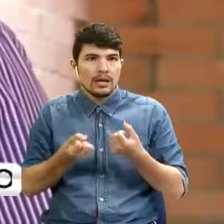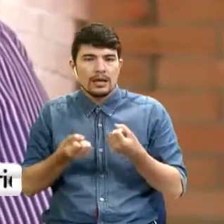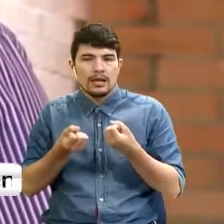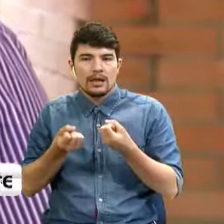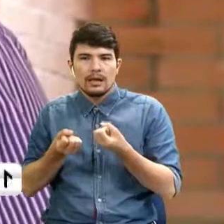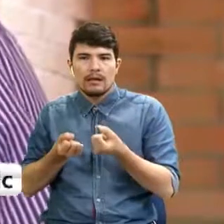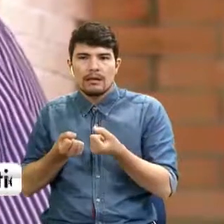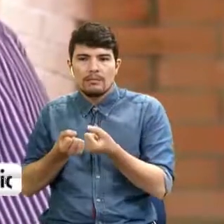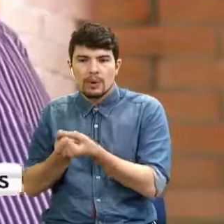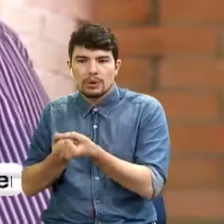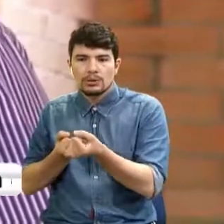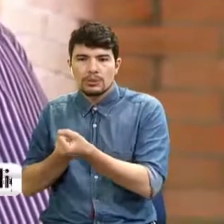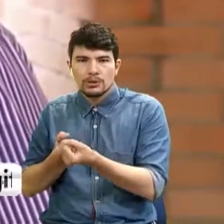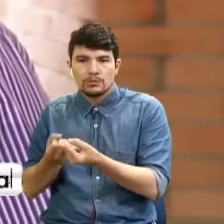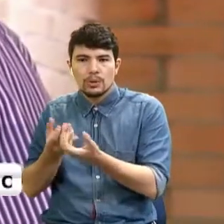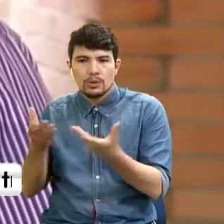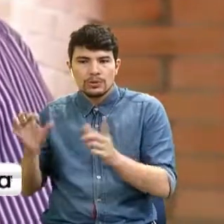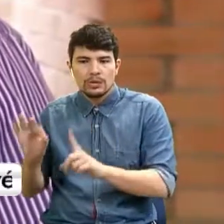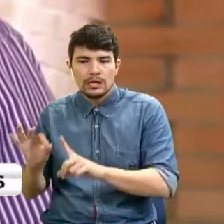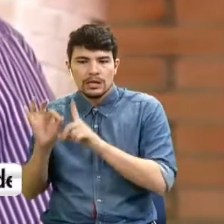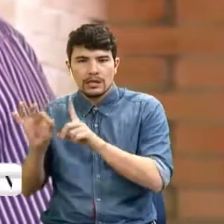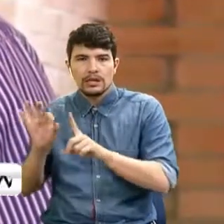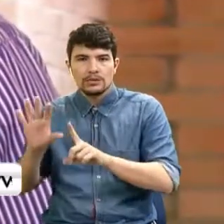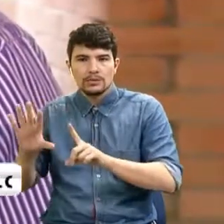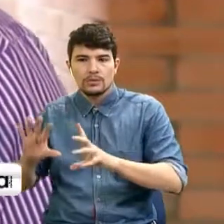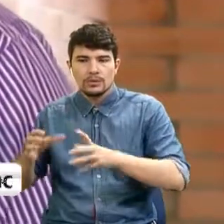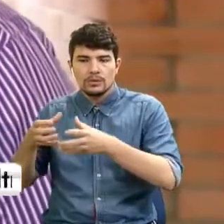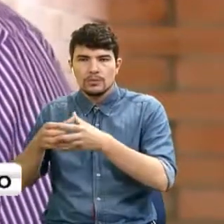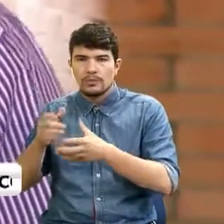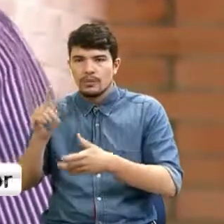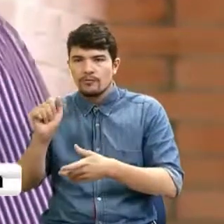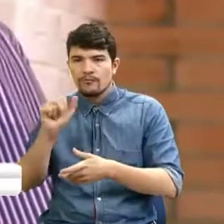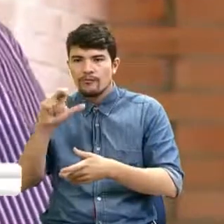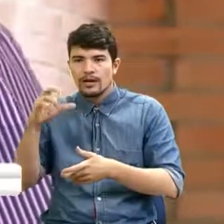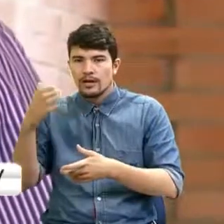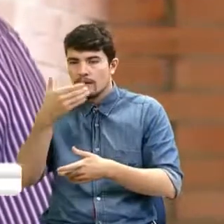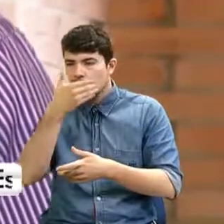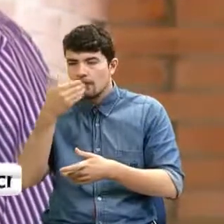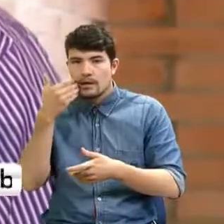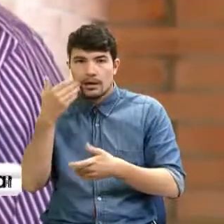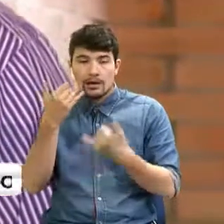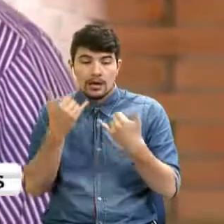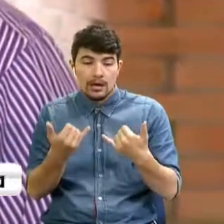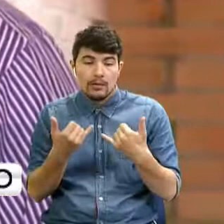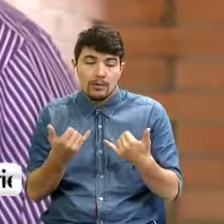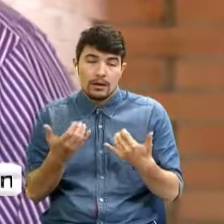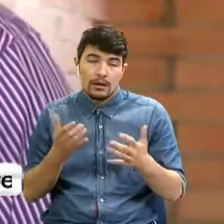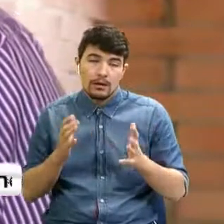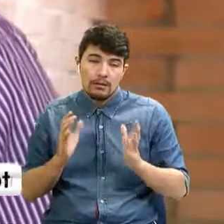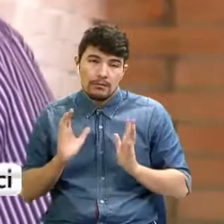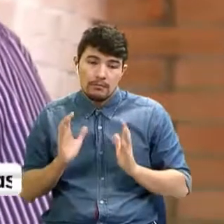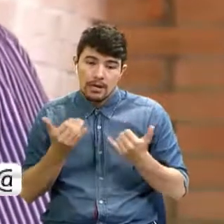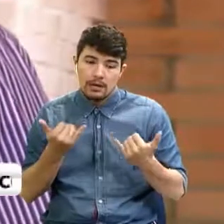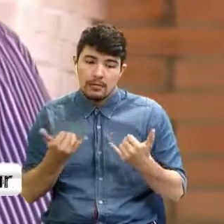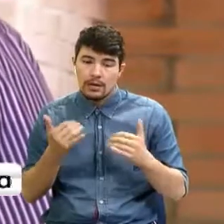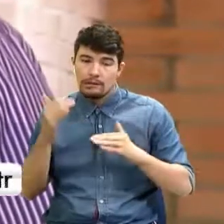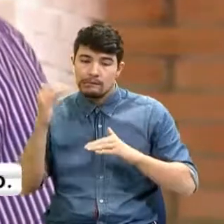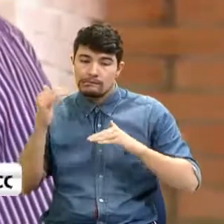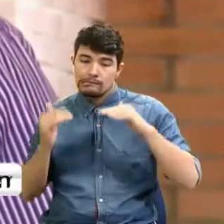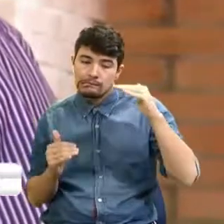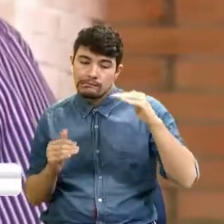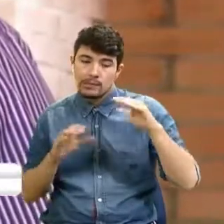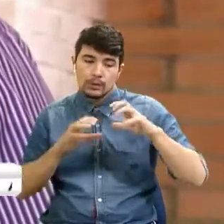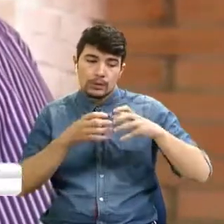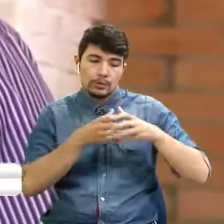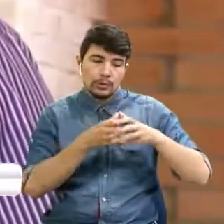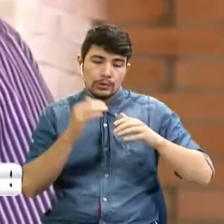y muchas garantías al partido de las farc y en la cual pues pone en desequilibrio a